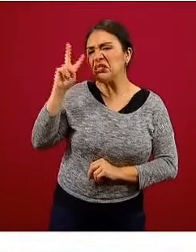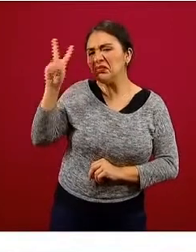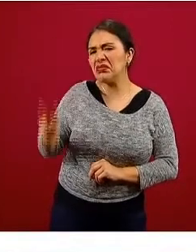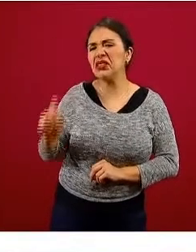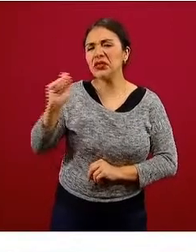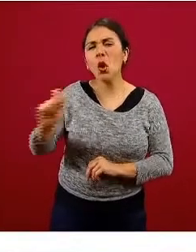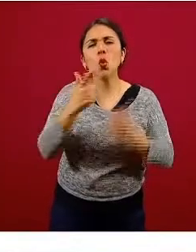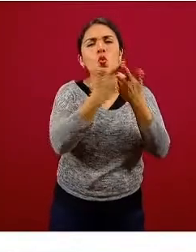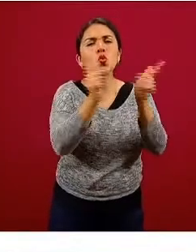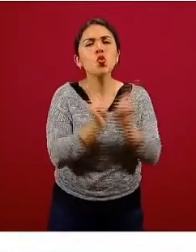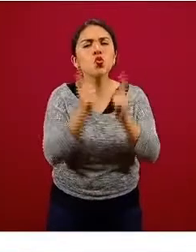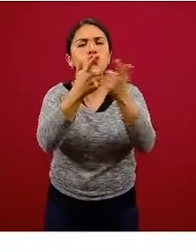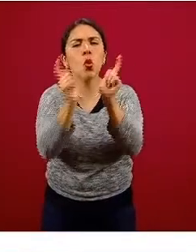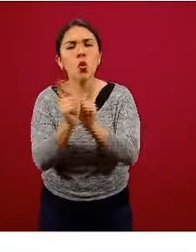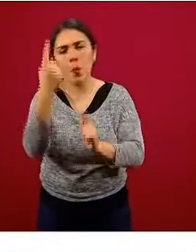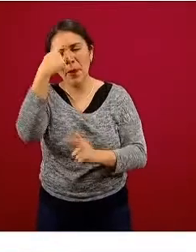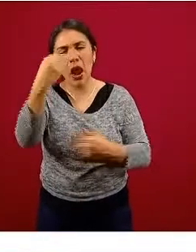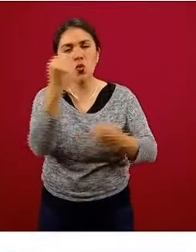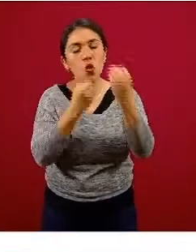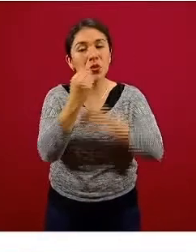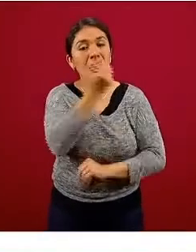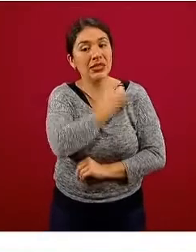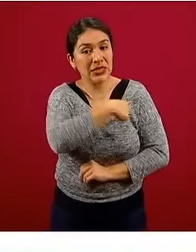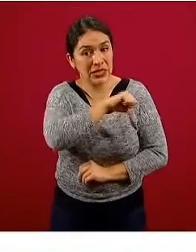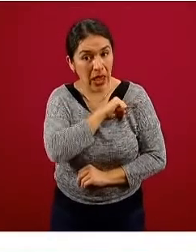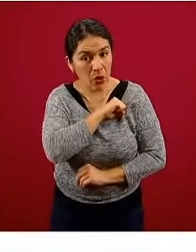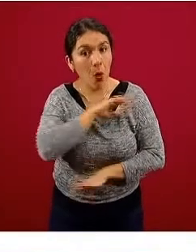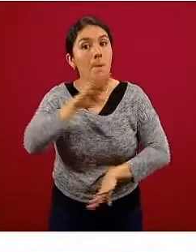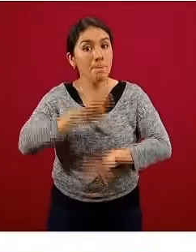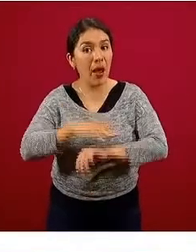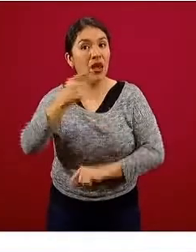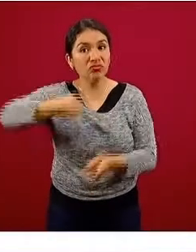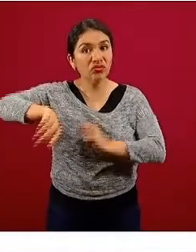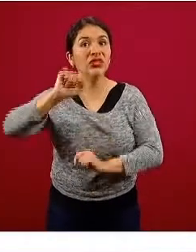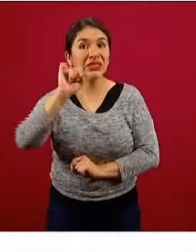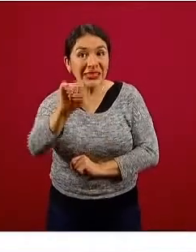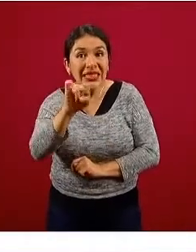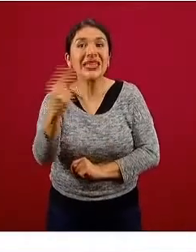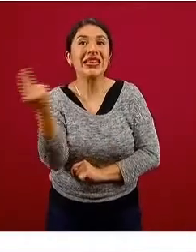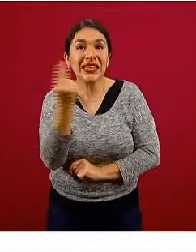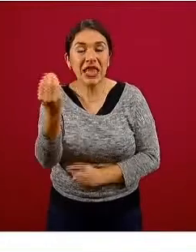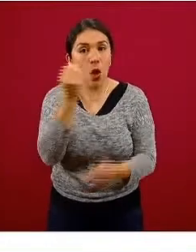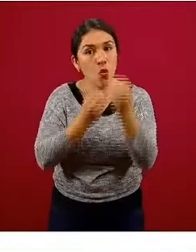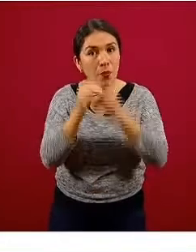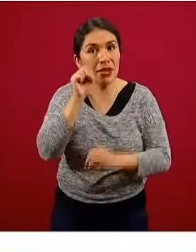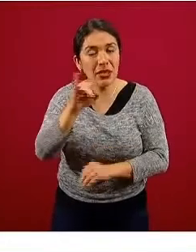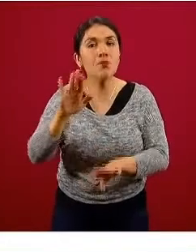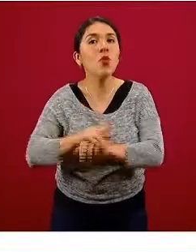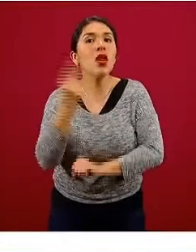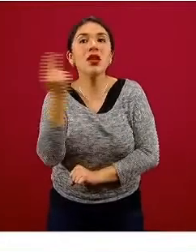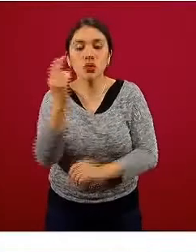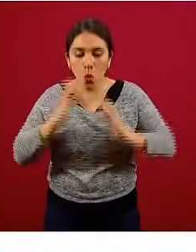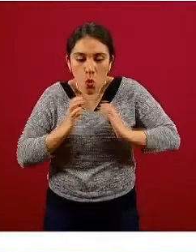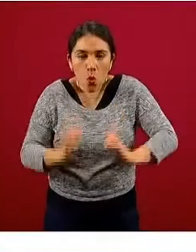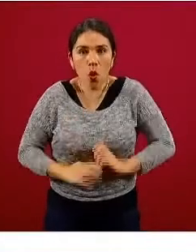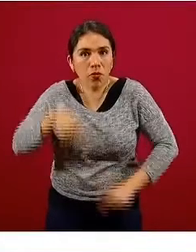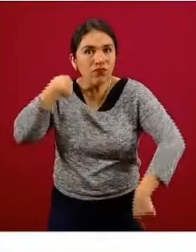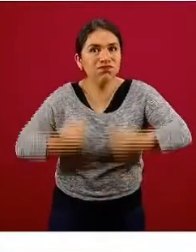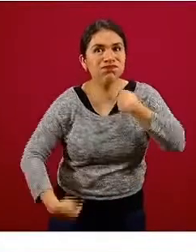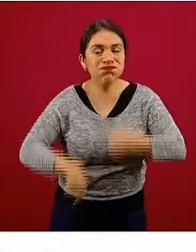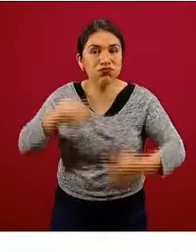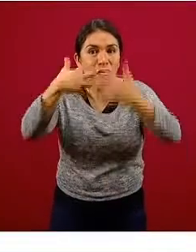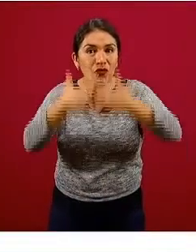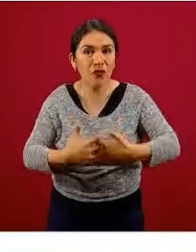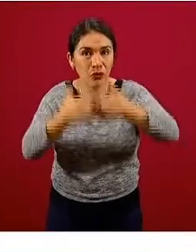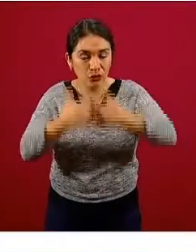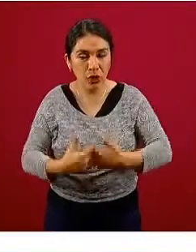son los grupos de alimentos sanos, los que necesitamos consumir porque los requiere nuestro cuerpo, y